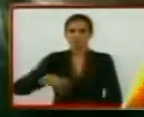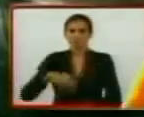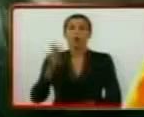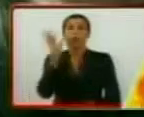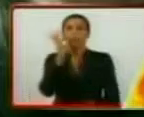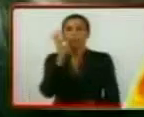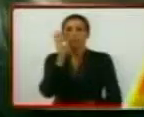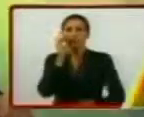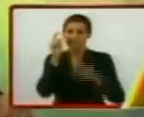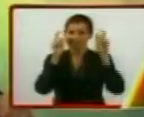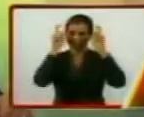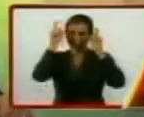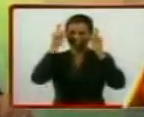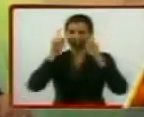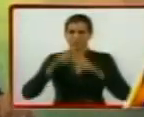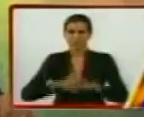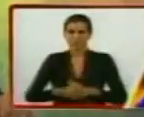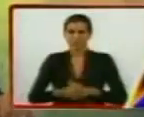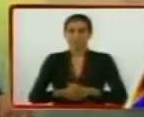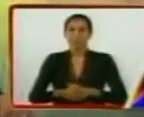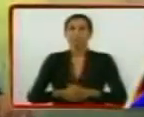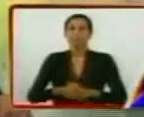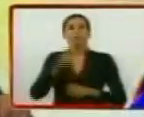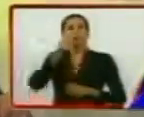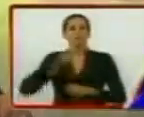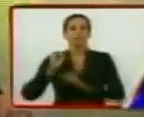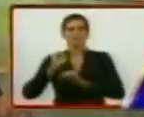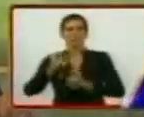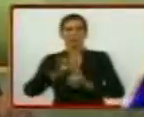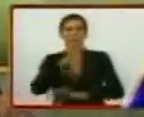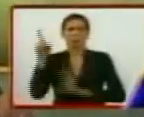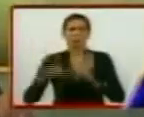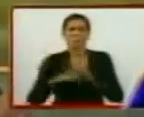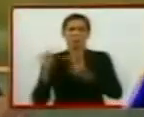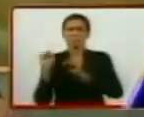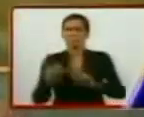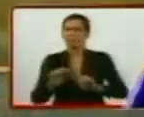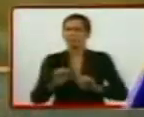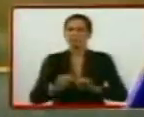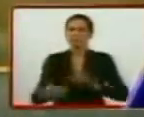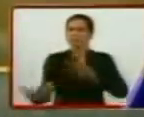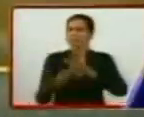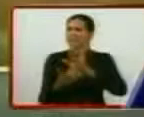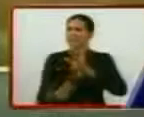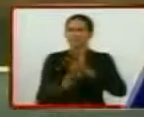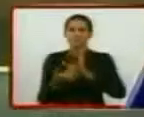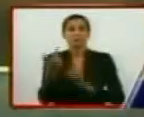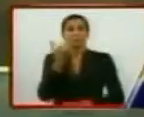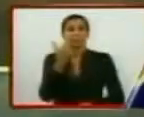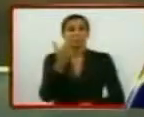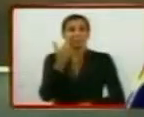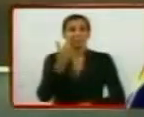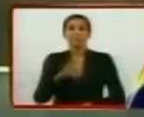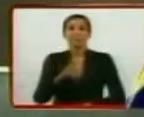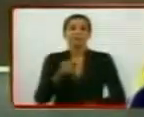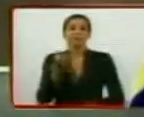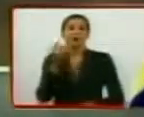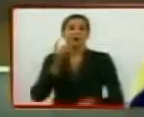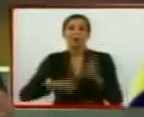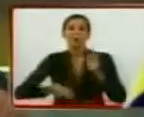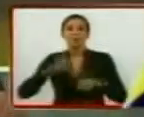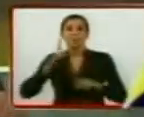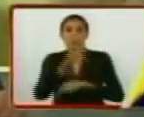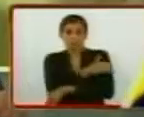de Hugo Chávez. Y el pueblo rechaza categóricamente los ataques sistemáticos realizados en las redes sociales por algunos sectores